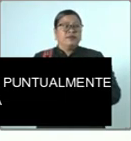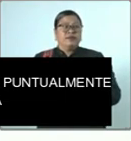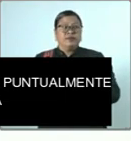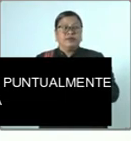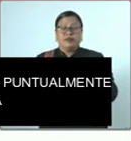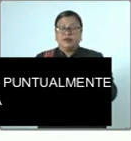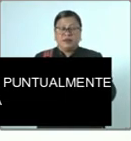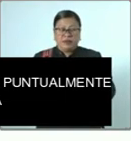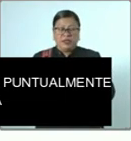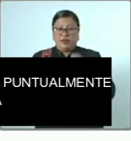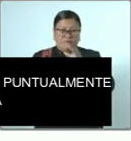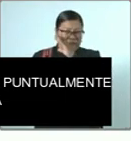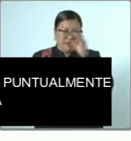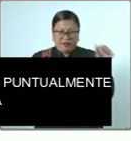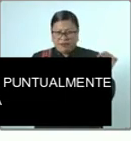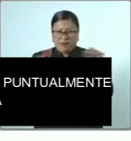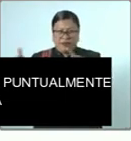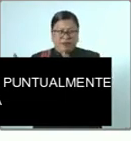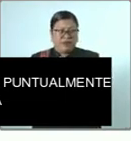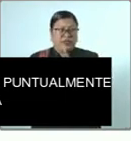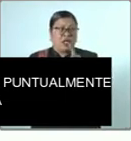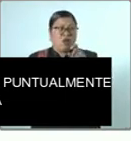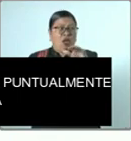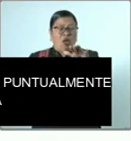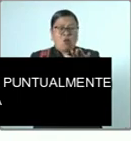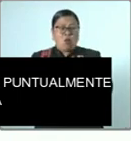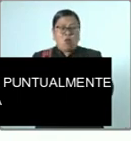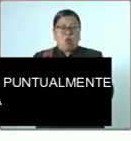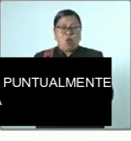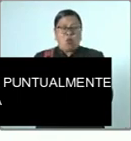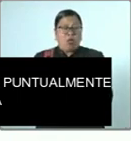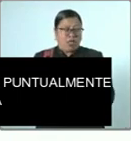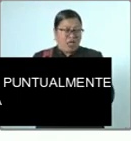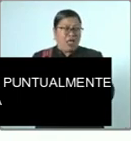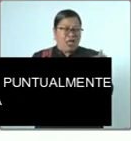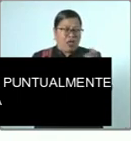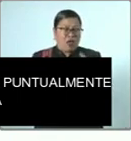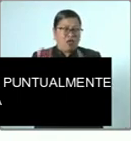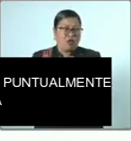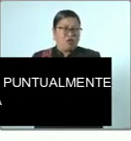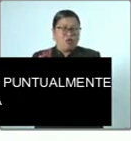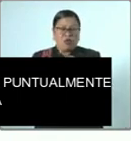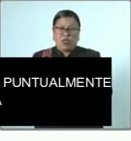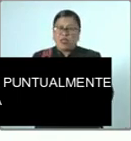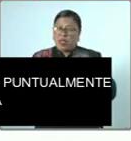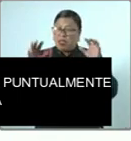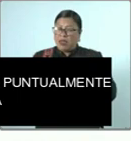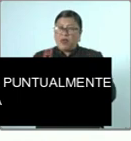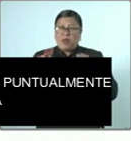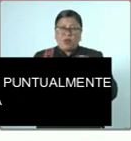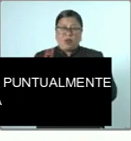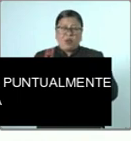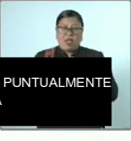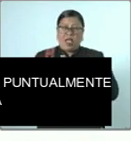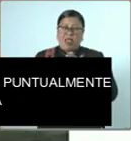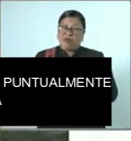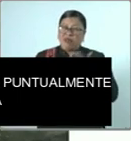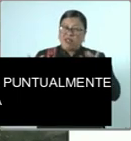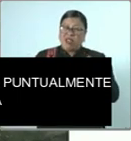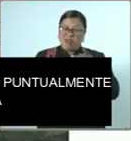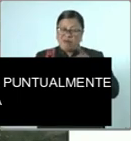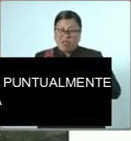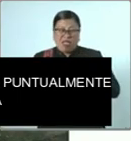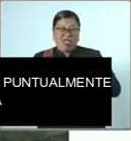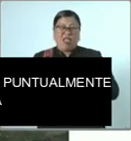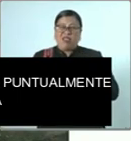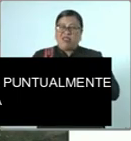están algunos otros aspectos de cómo el agua bajó en algunas comunidades con gran intensidad, llevaba flujos de lodo, tierra, piedra,